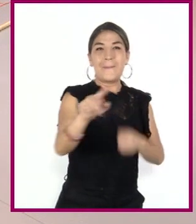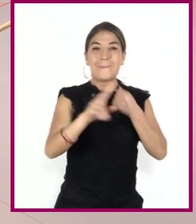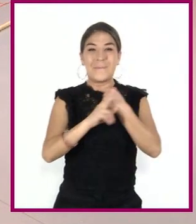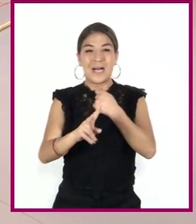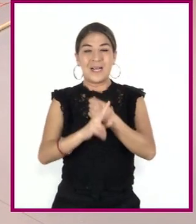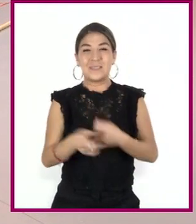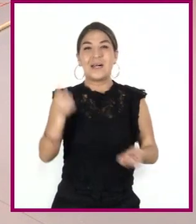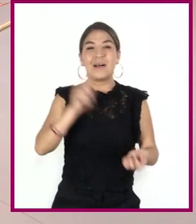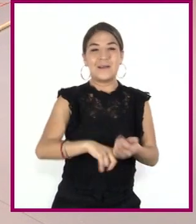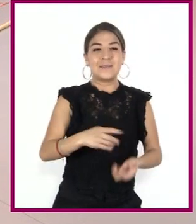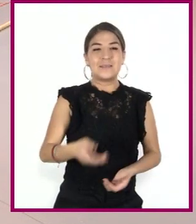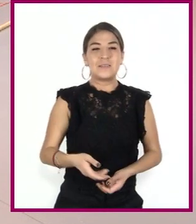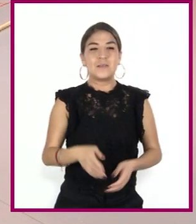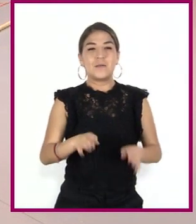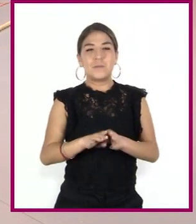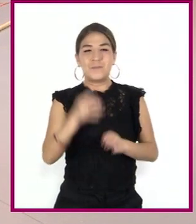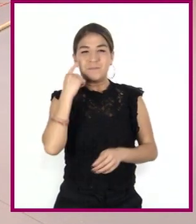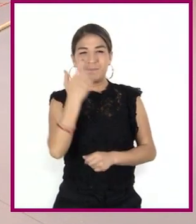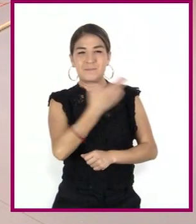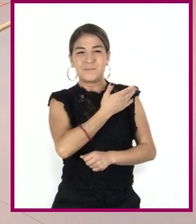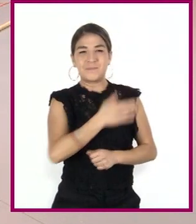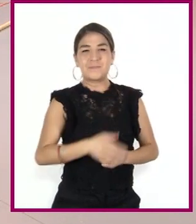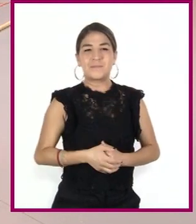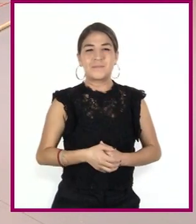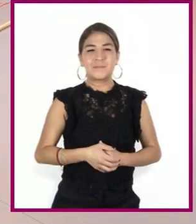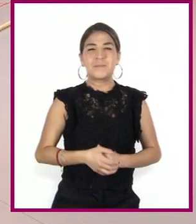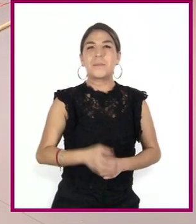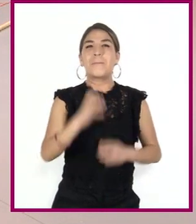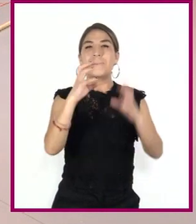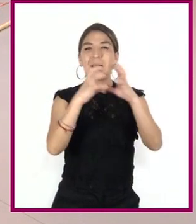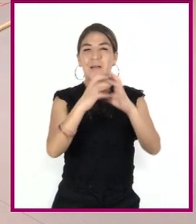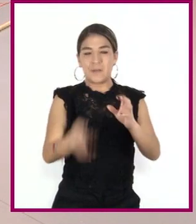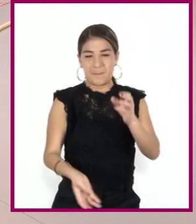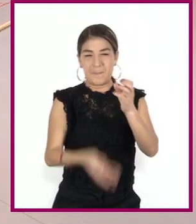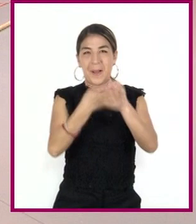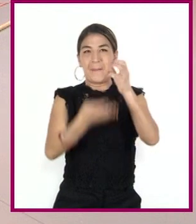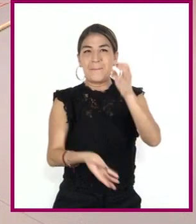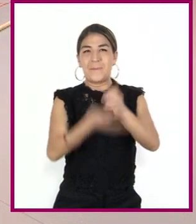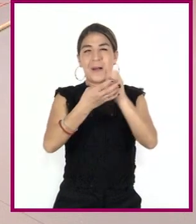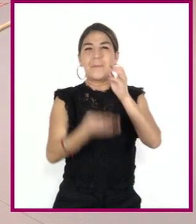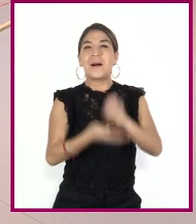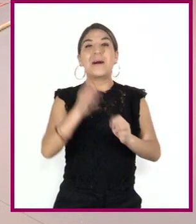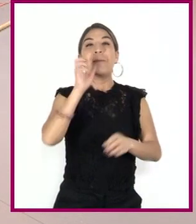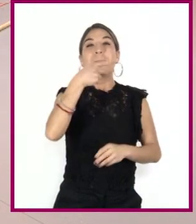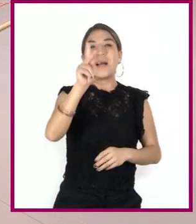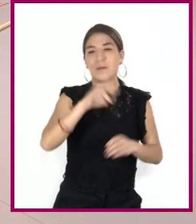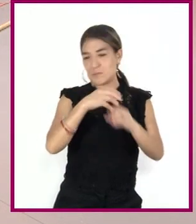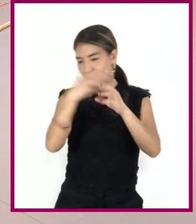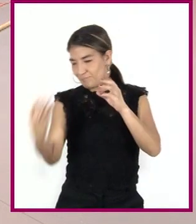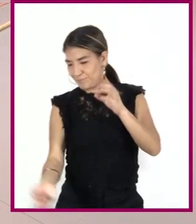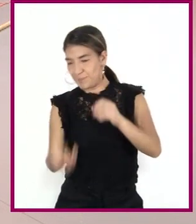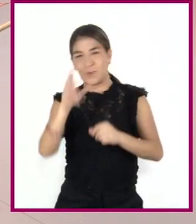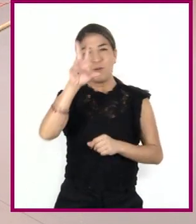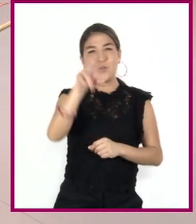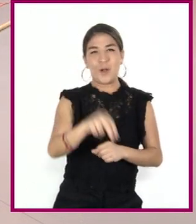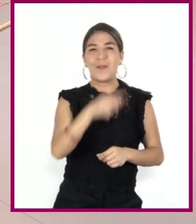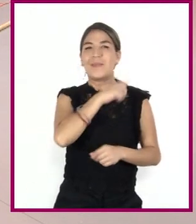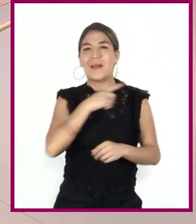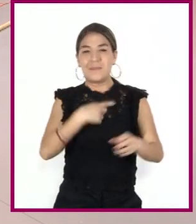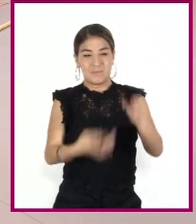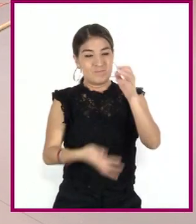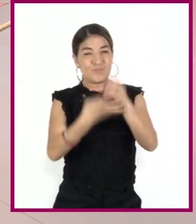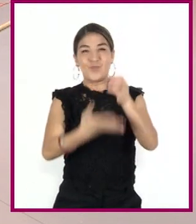lanzando y atrapando la pelota sin que caiga al piso. Y para